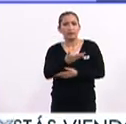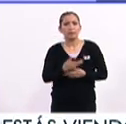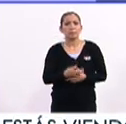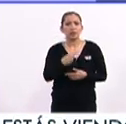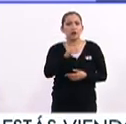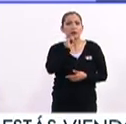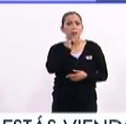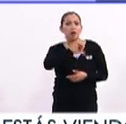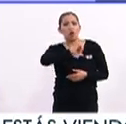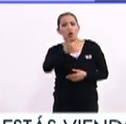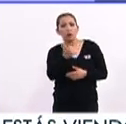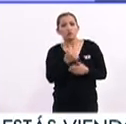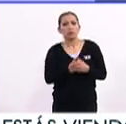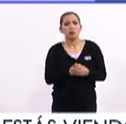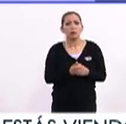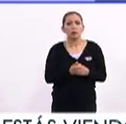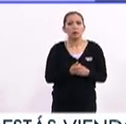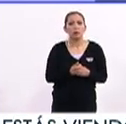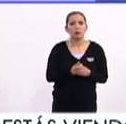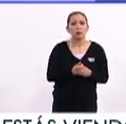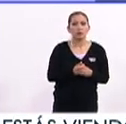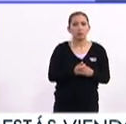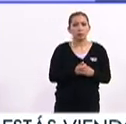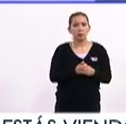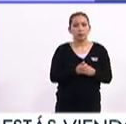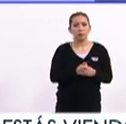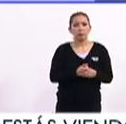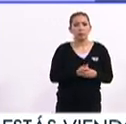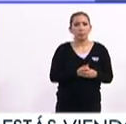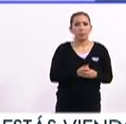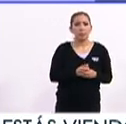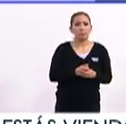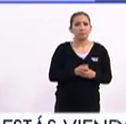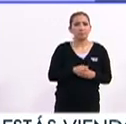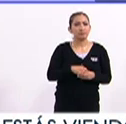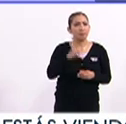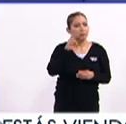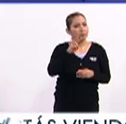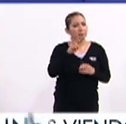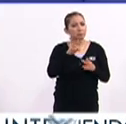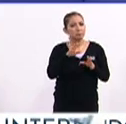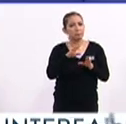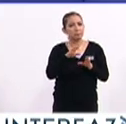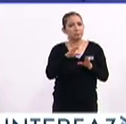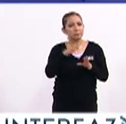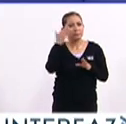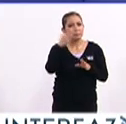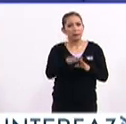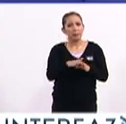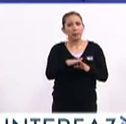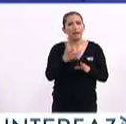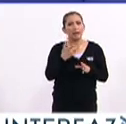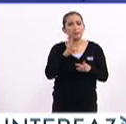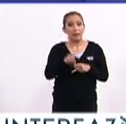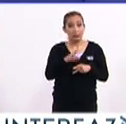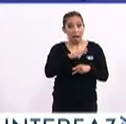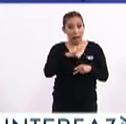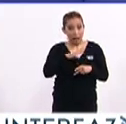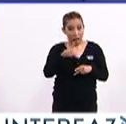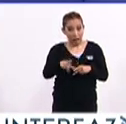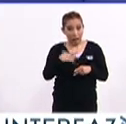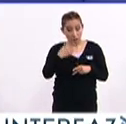hacer algunos otros estudios, como son de digestibilidad in vivo, digestibilidad in vitro, saber si eso realmente se